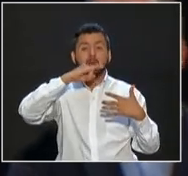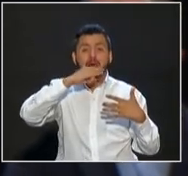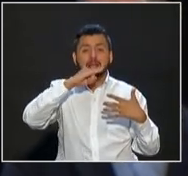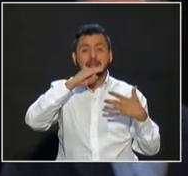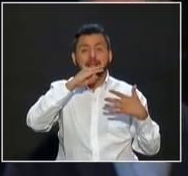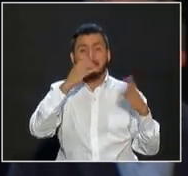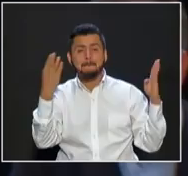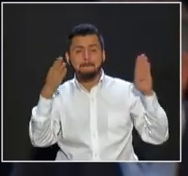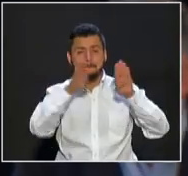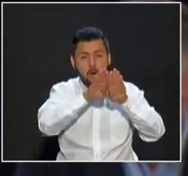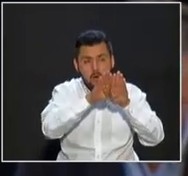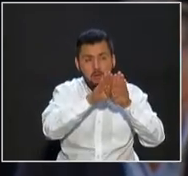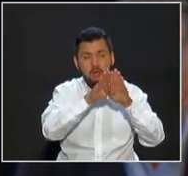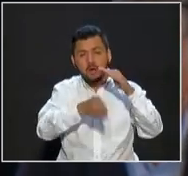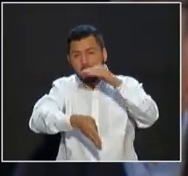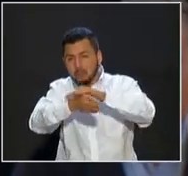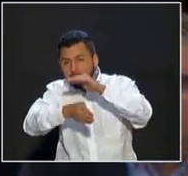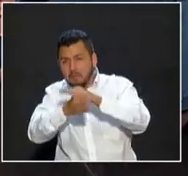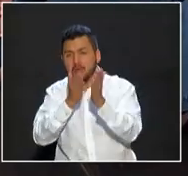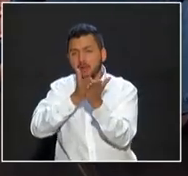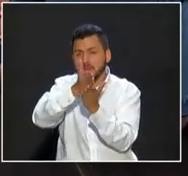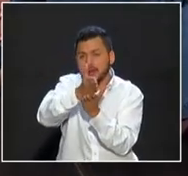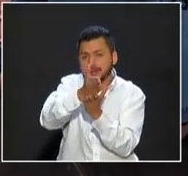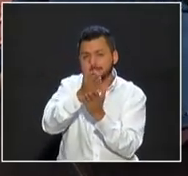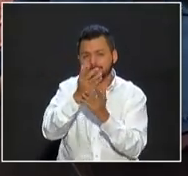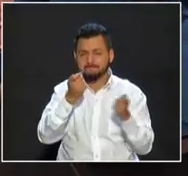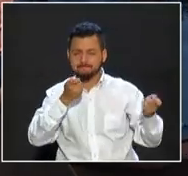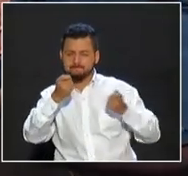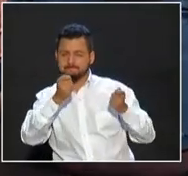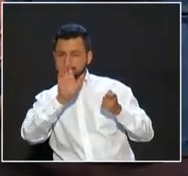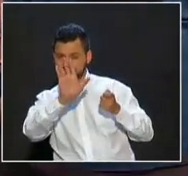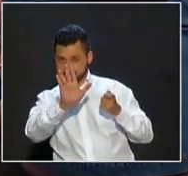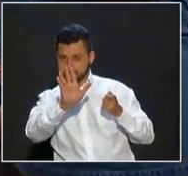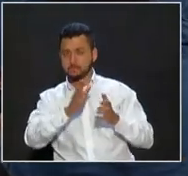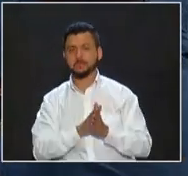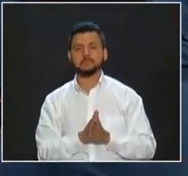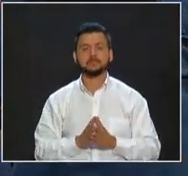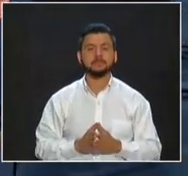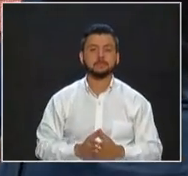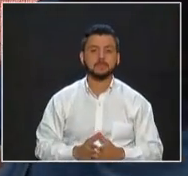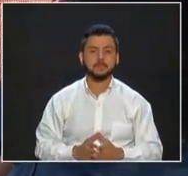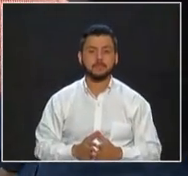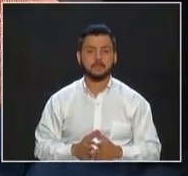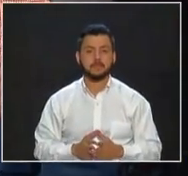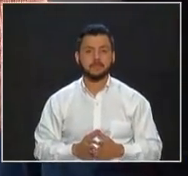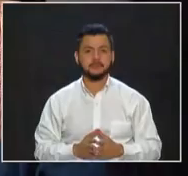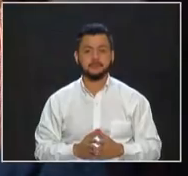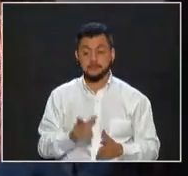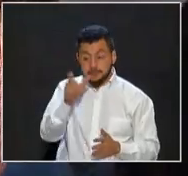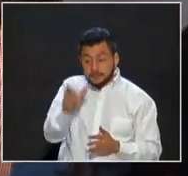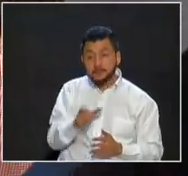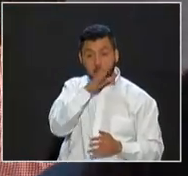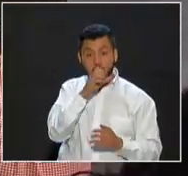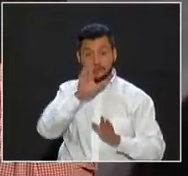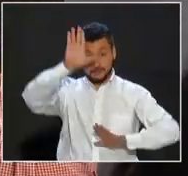a dedicarnos los primeros tres meses el candidato no visito el fallo del consejo de estado no ha sido